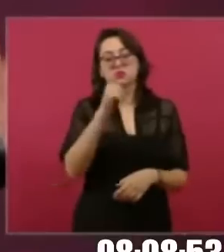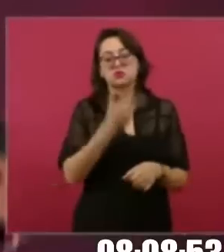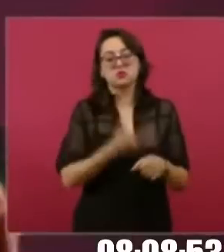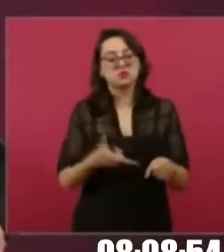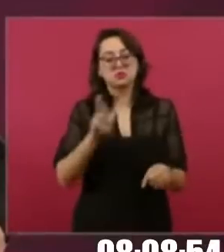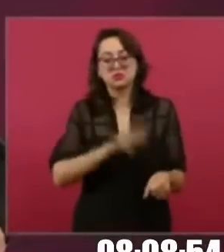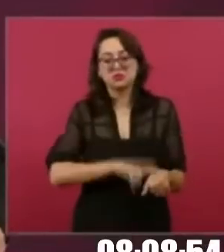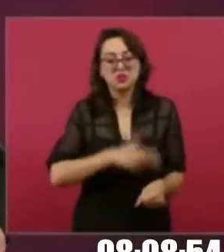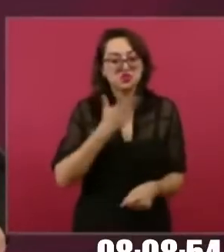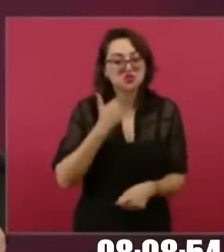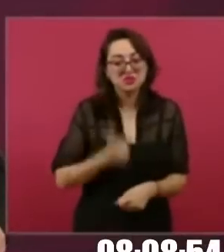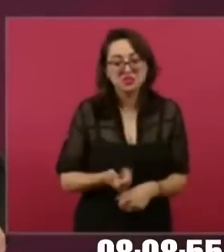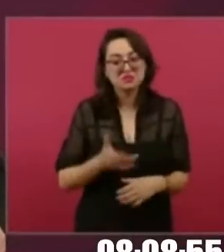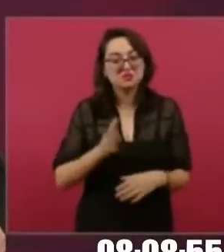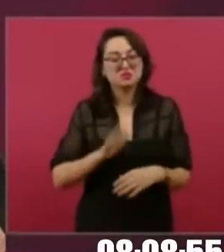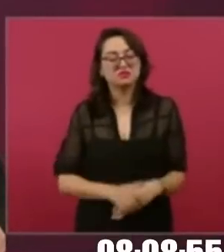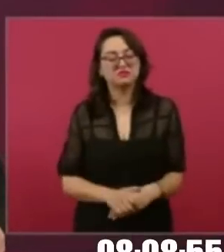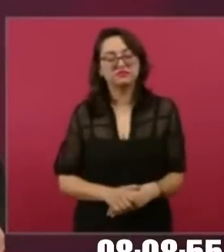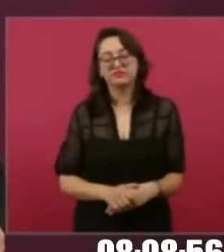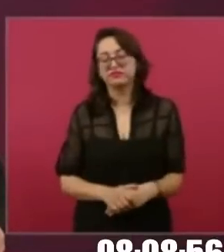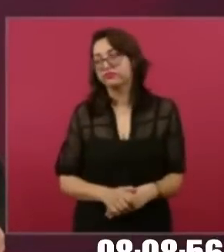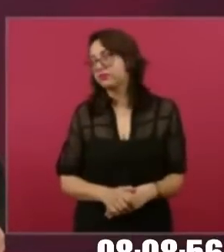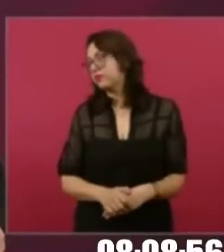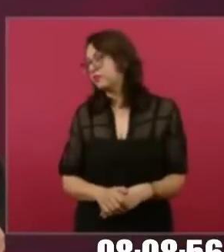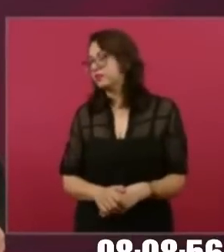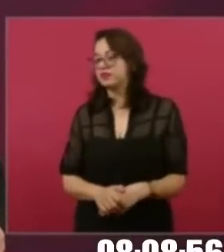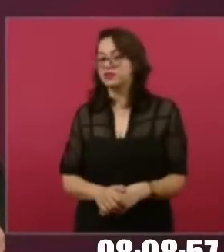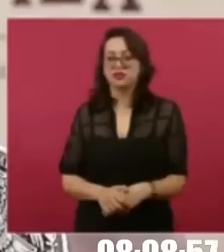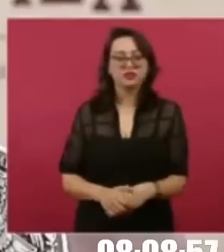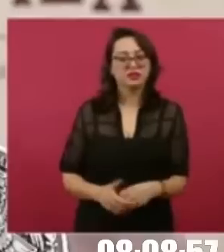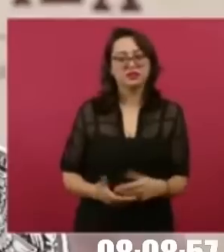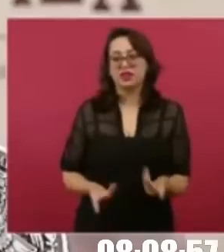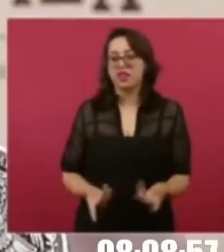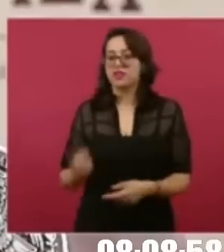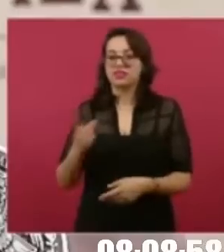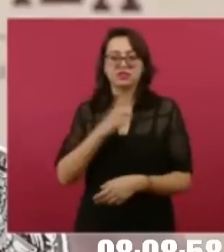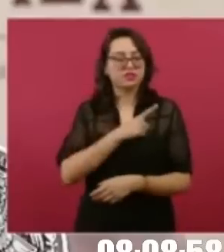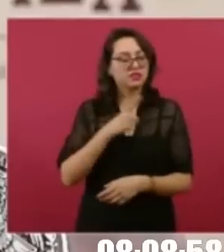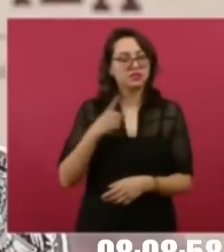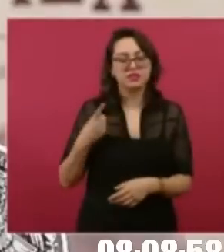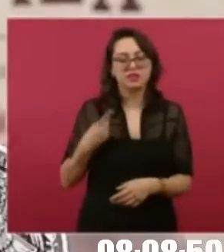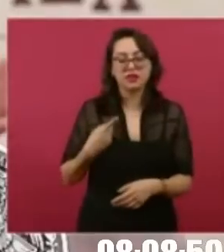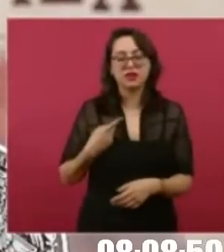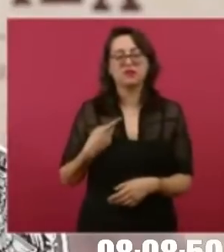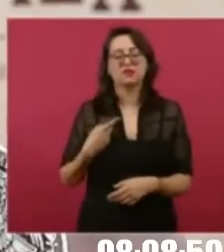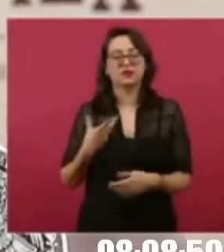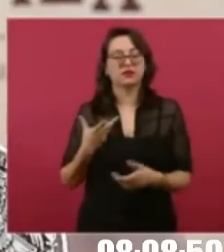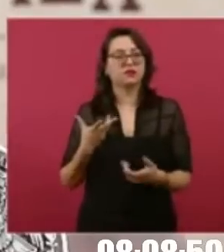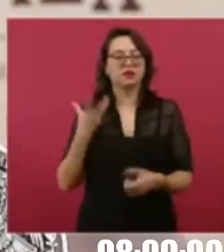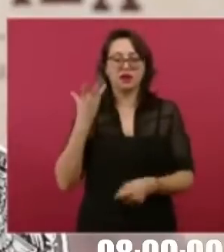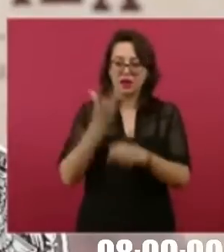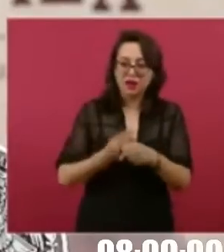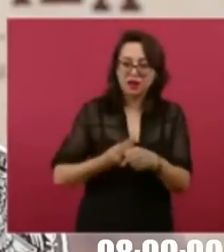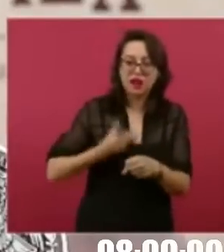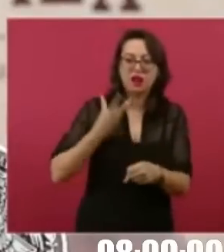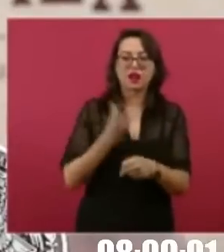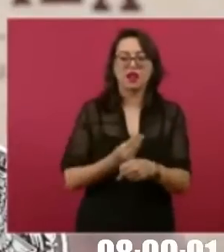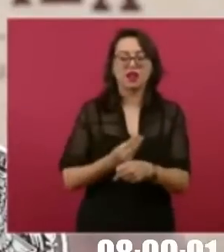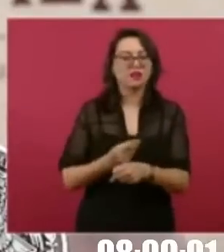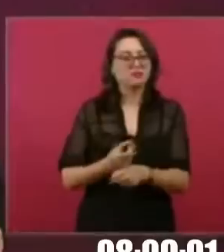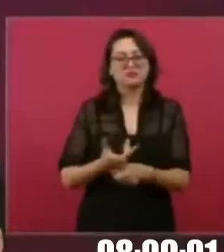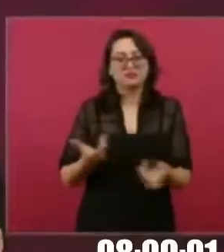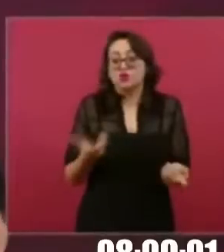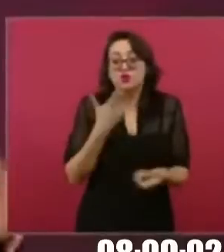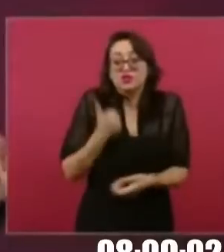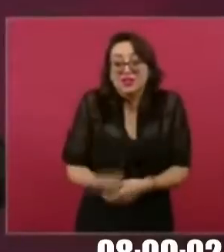posible que este año ahí hay una inversión que los trabajadores de Mulegé sean atendidos el ISSSTE no no no no ya